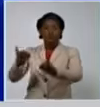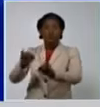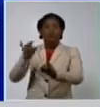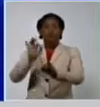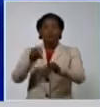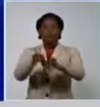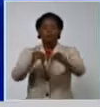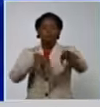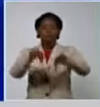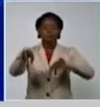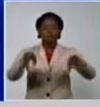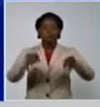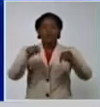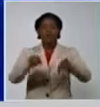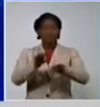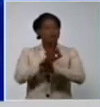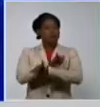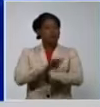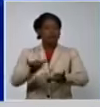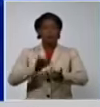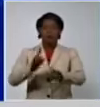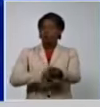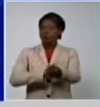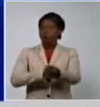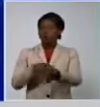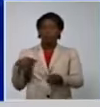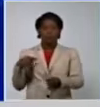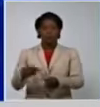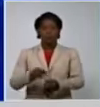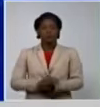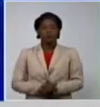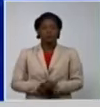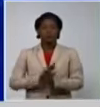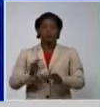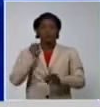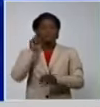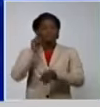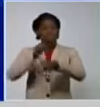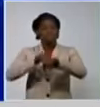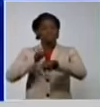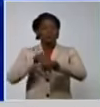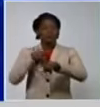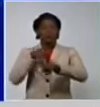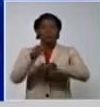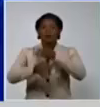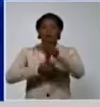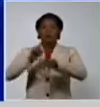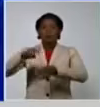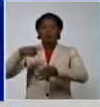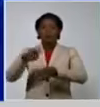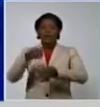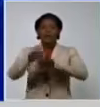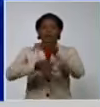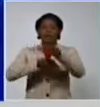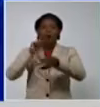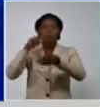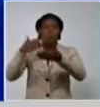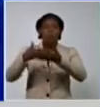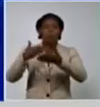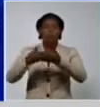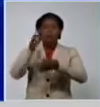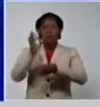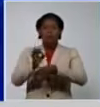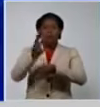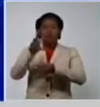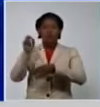Doctor, se nos acaba el tiempo, se me quedan otras preguntas. Yo le invito mañana a que hablemos del test de antígeno. Hay varias preocupaciones con ese asunto.